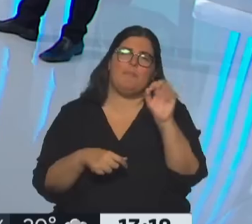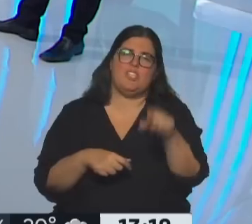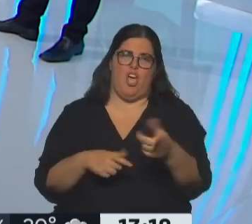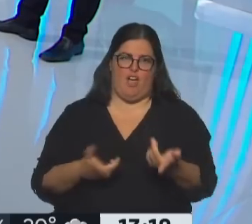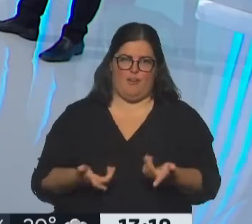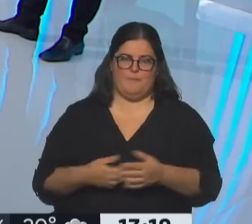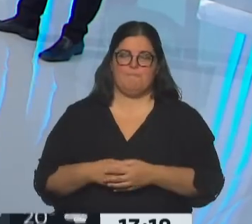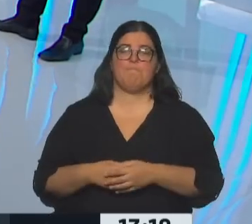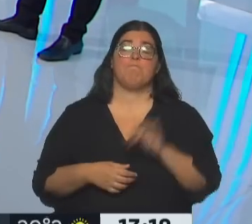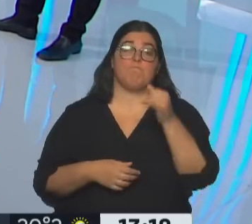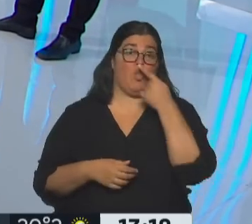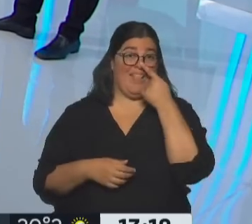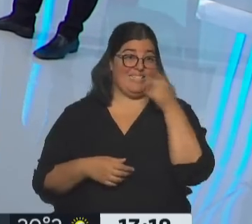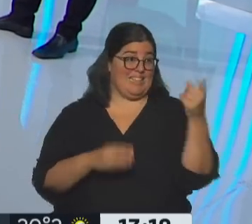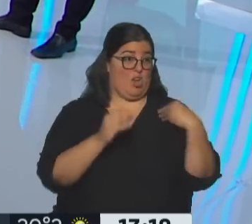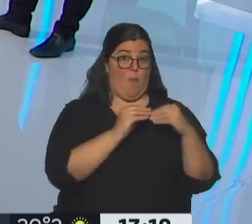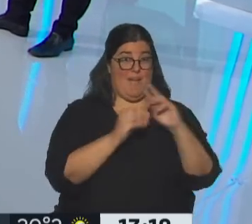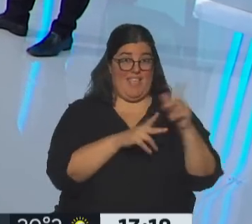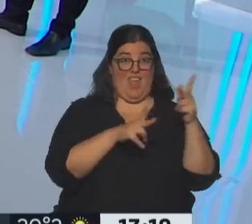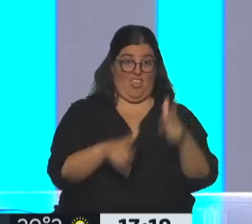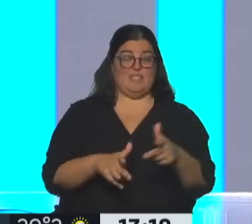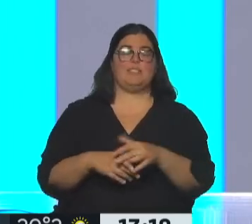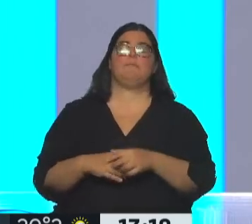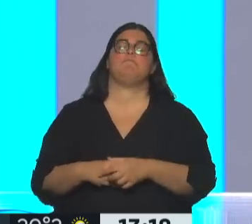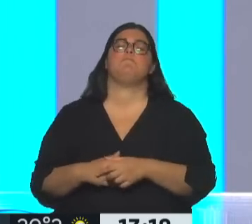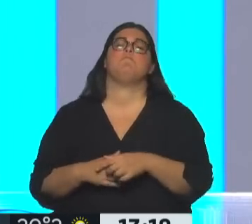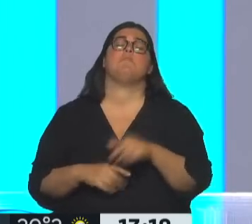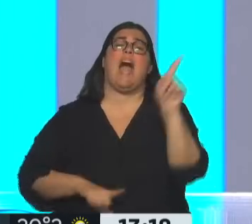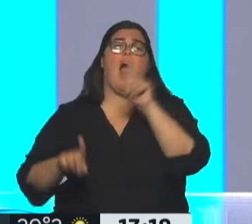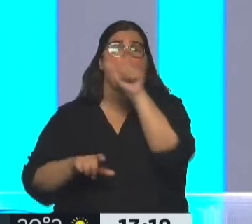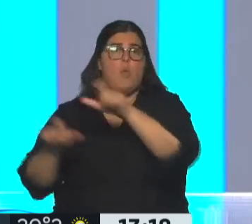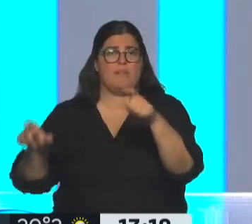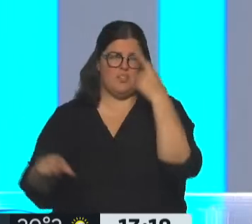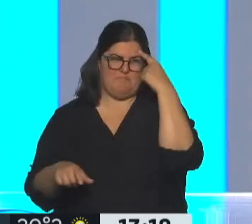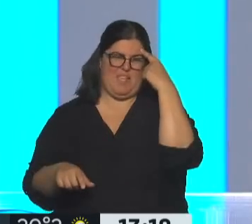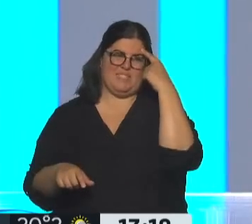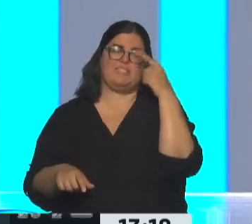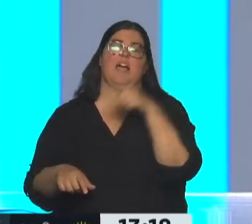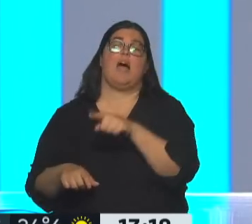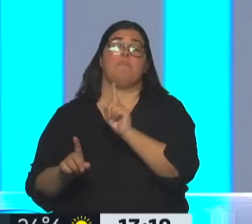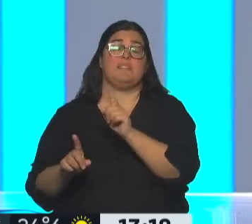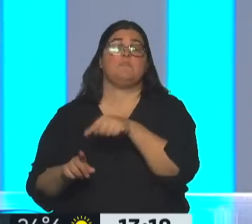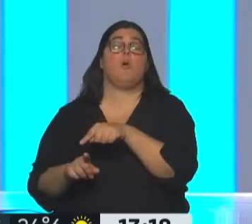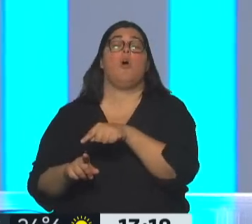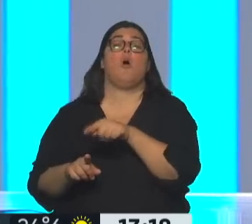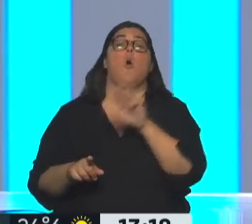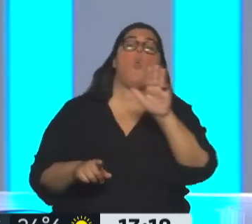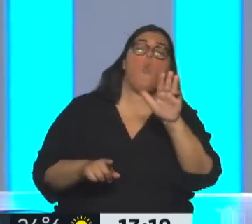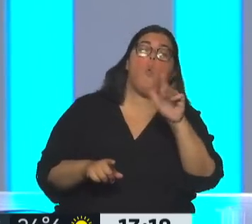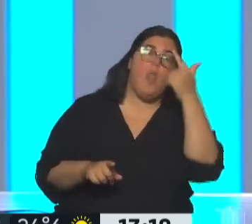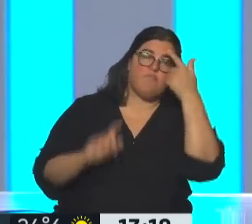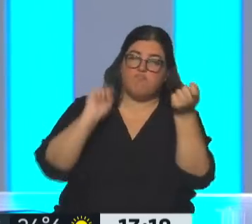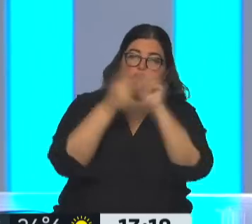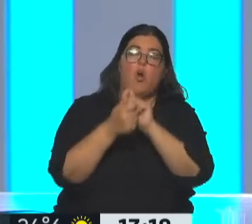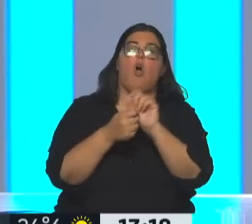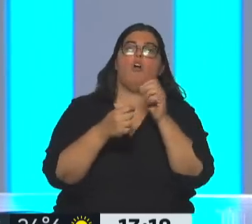Es interesante lo que dice Alejandra, porque algunos consideran que justamente el giro de Lula o el énfasis que